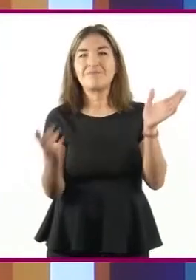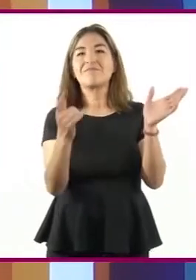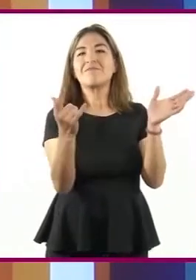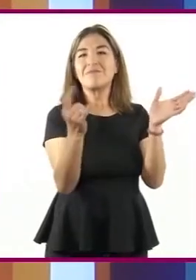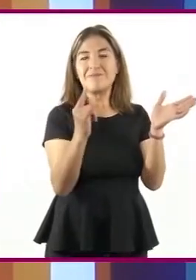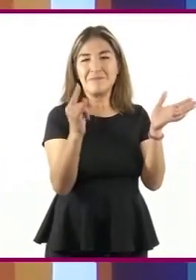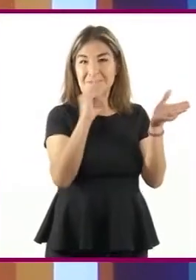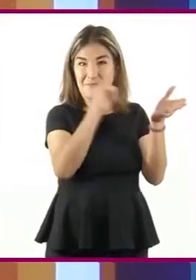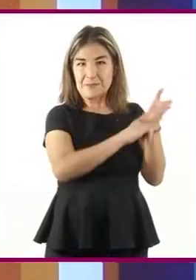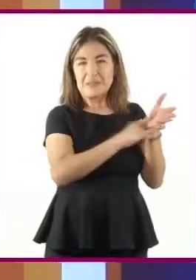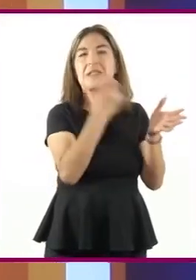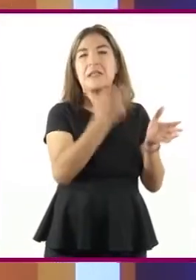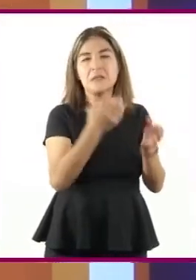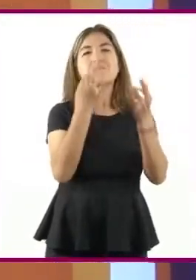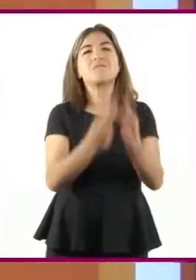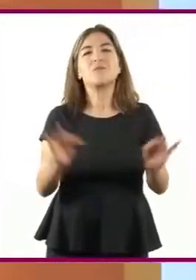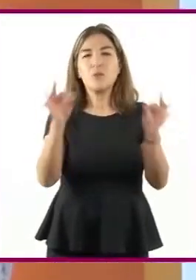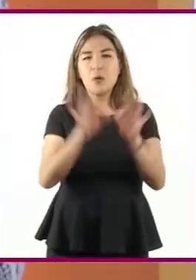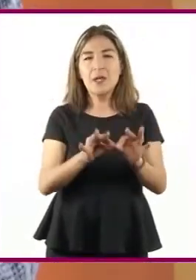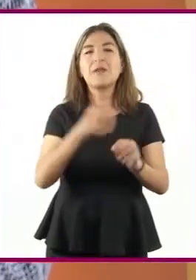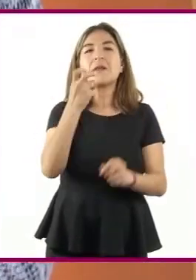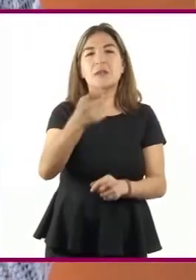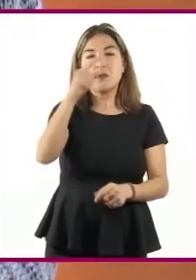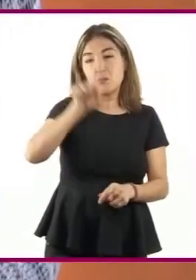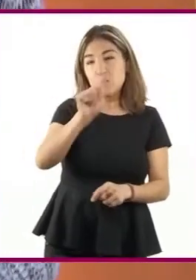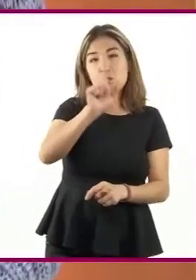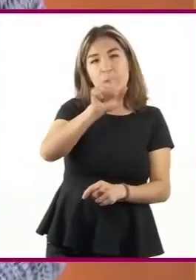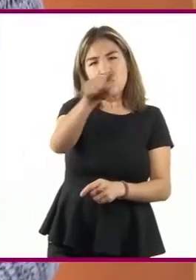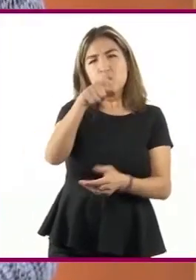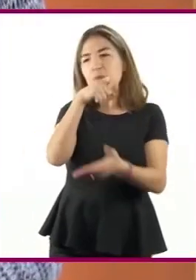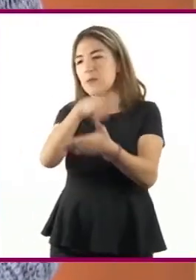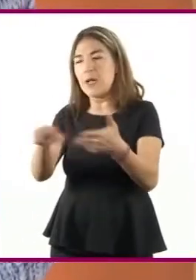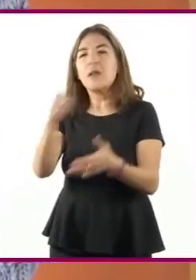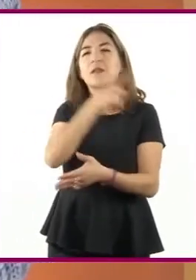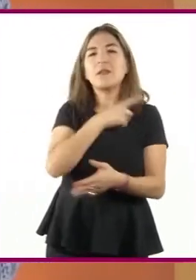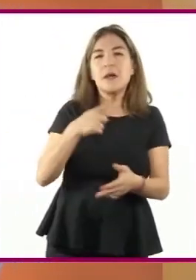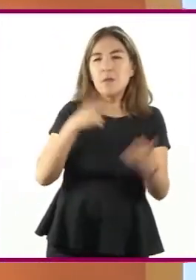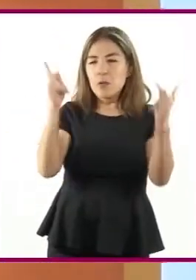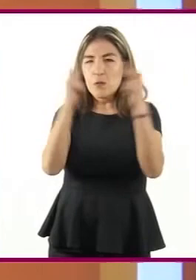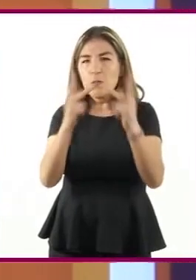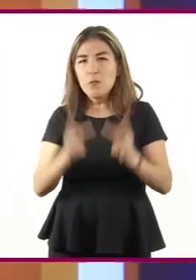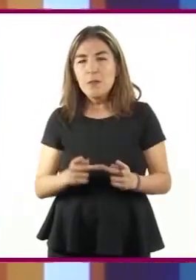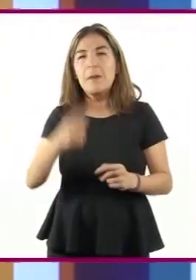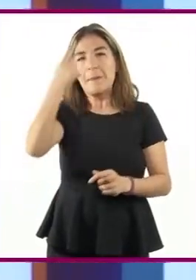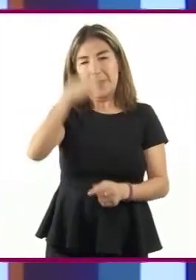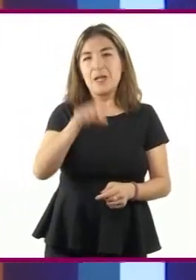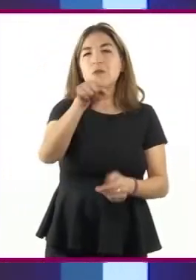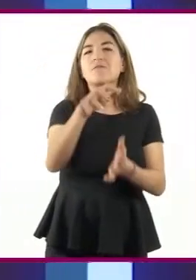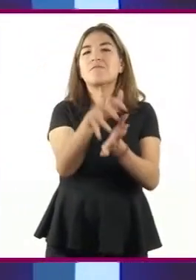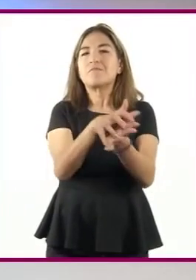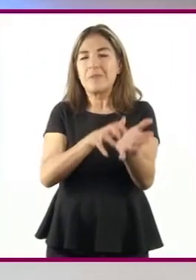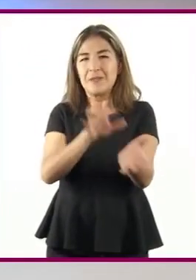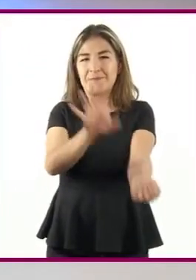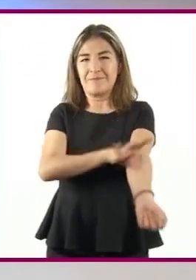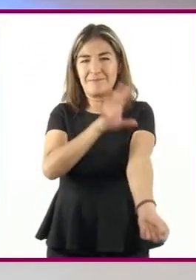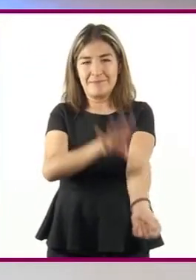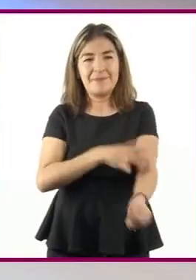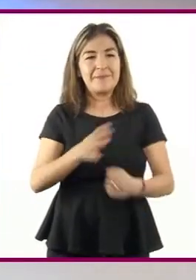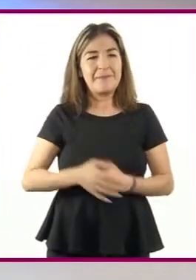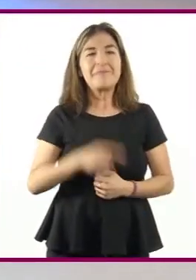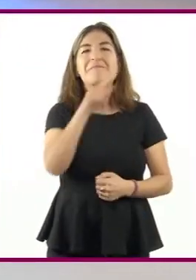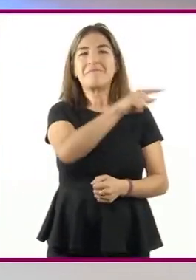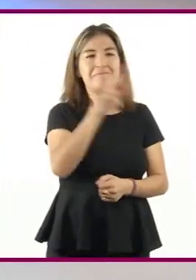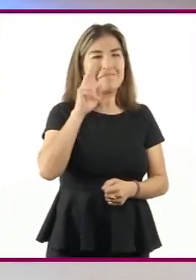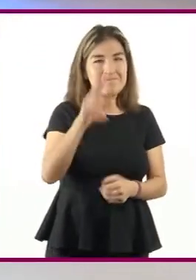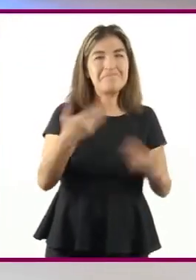muy importantes y si tenemos que comprar un aparato, hay que compararlas para elegir el que consuma menos energía. Veo que te ha